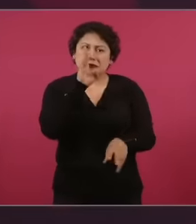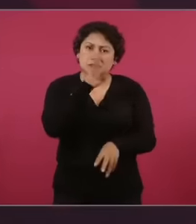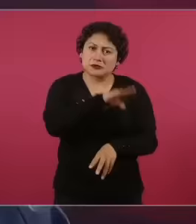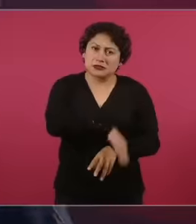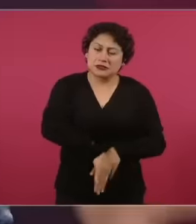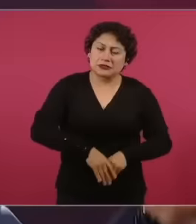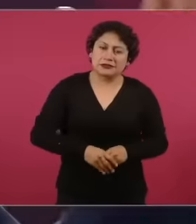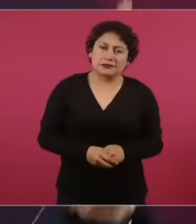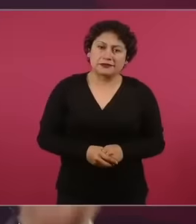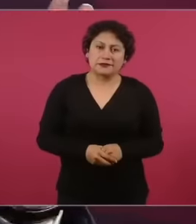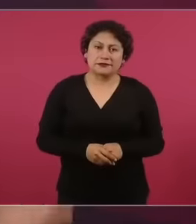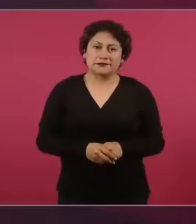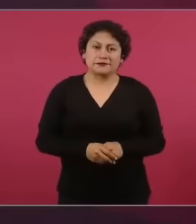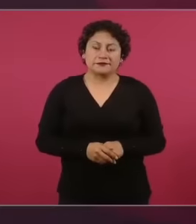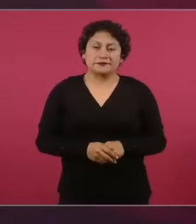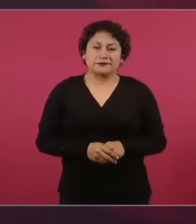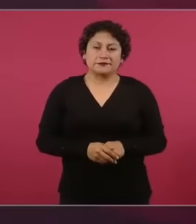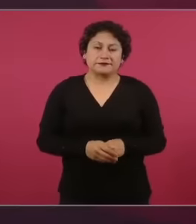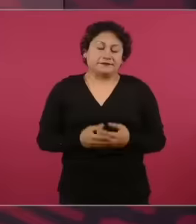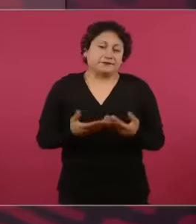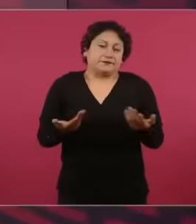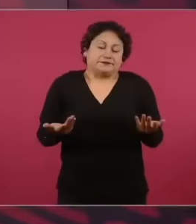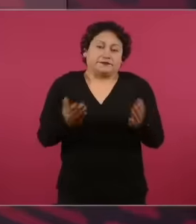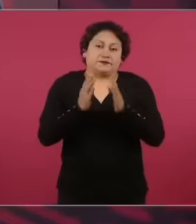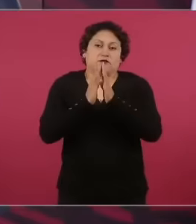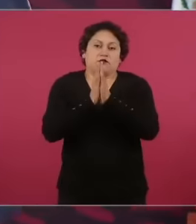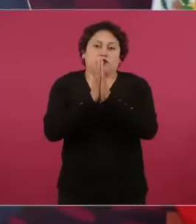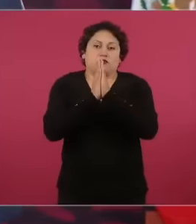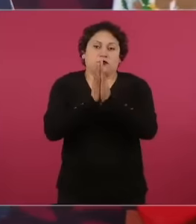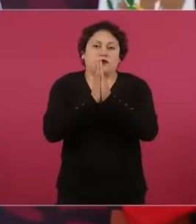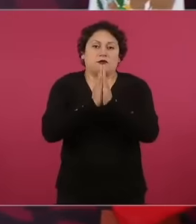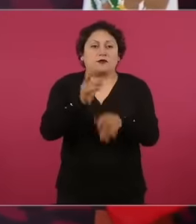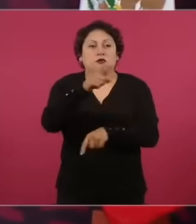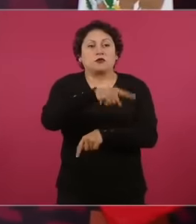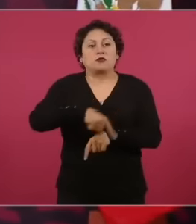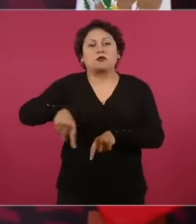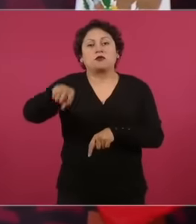Y ojalá y respiren profundo